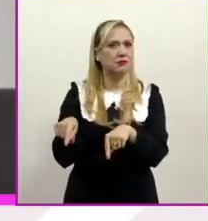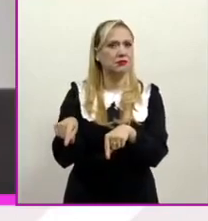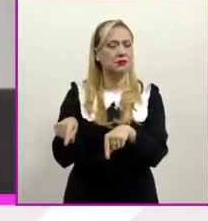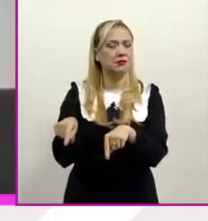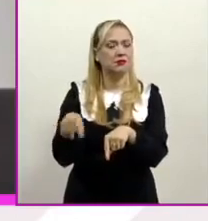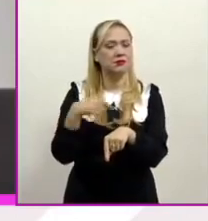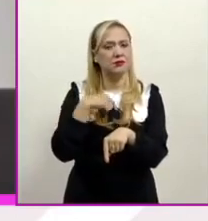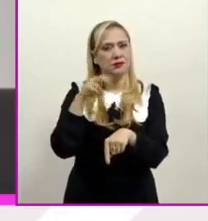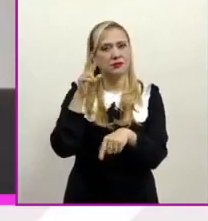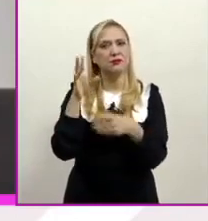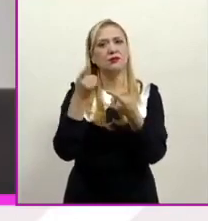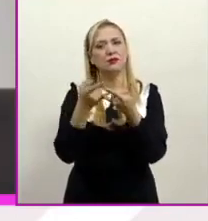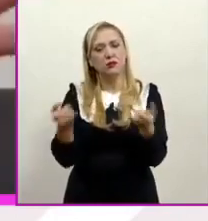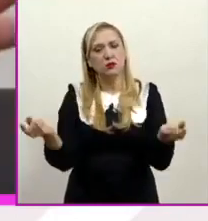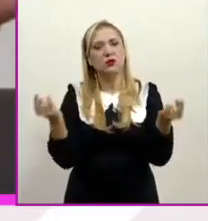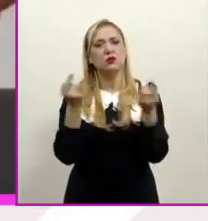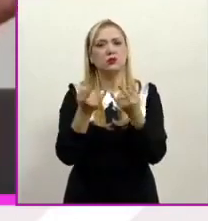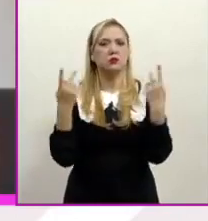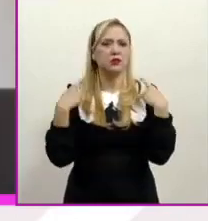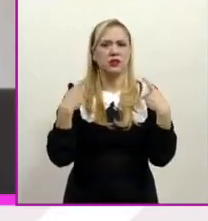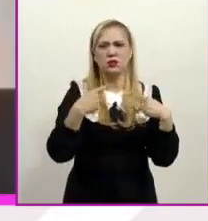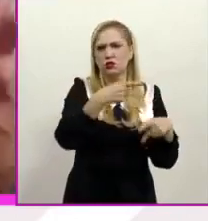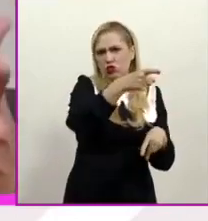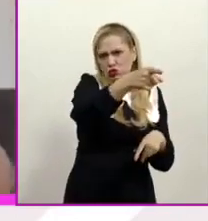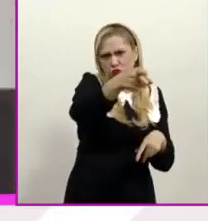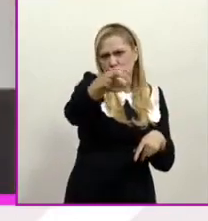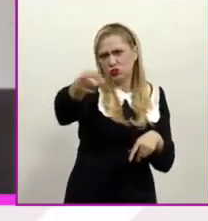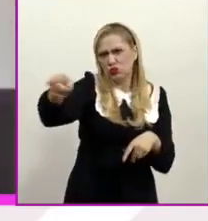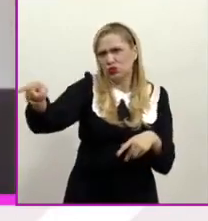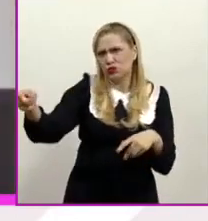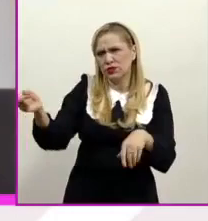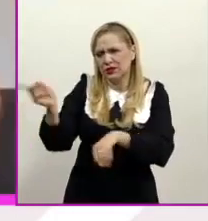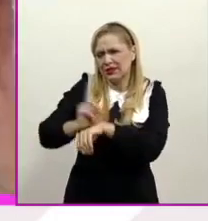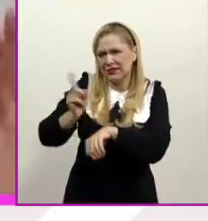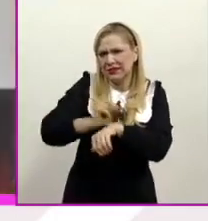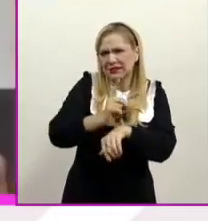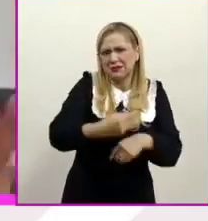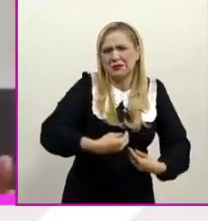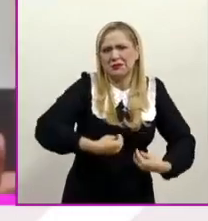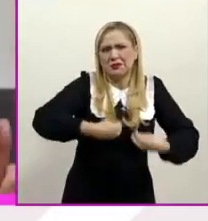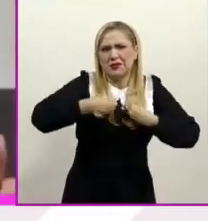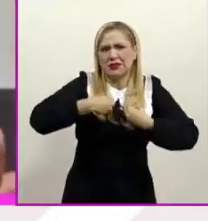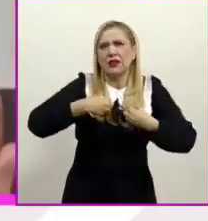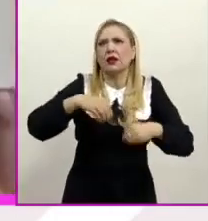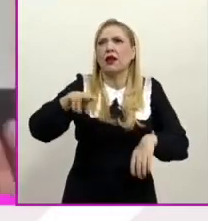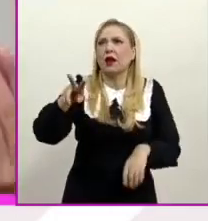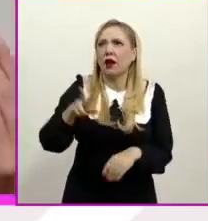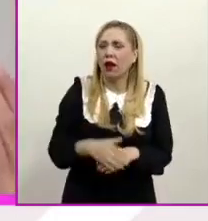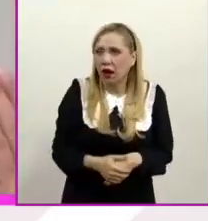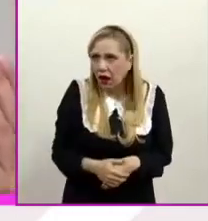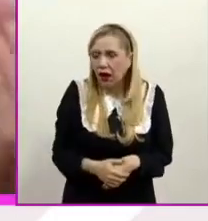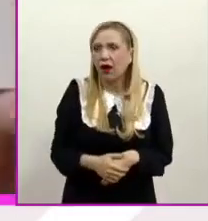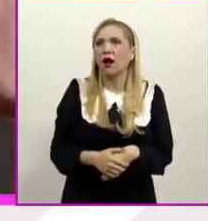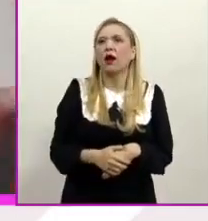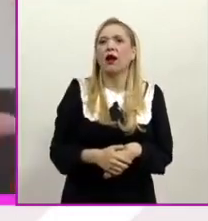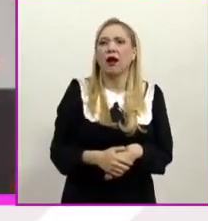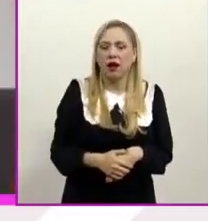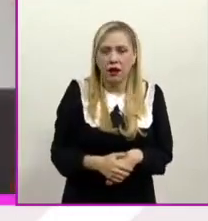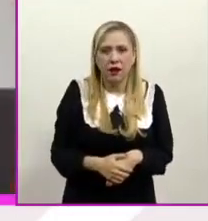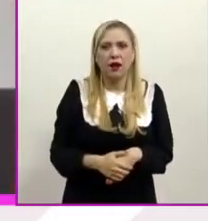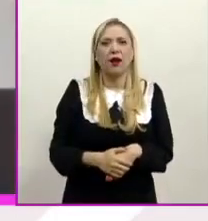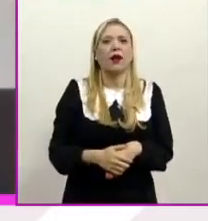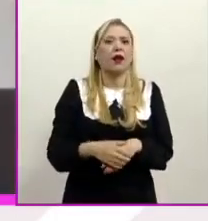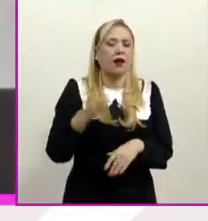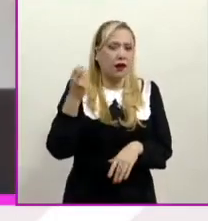Contando historias de la gente, que se parecen a la gente, y entonces, claro, es natural que esas